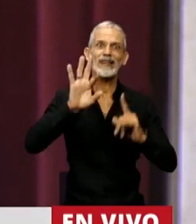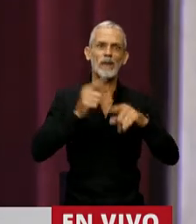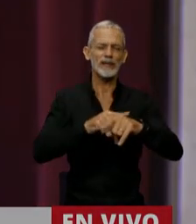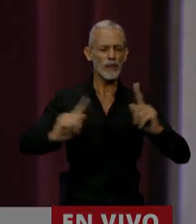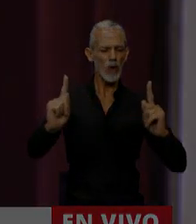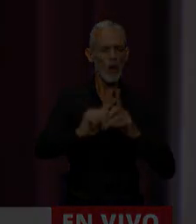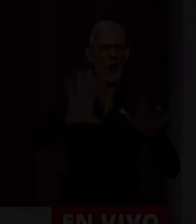al tiempo